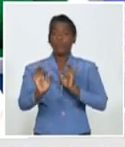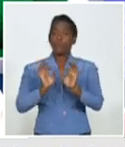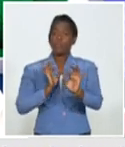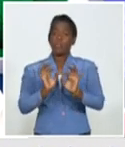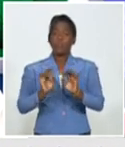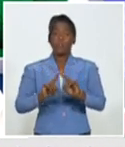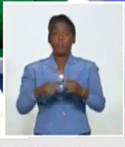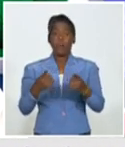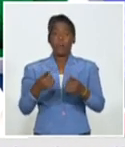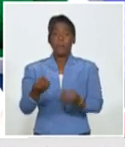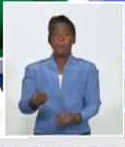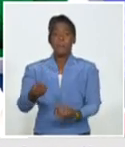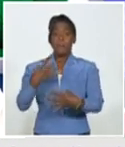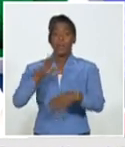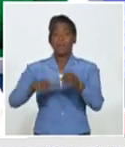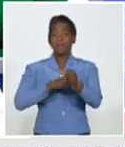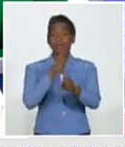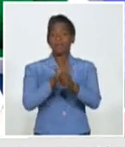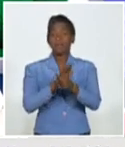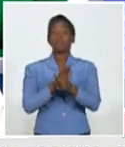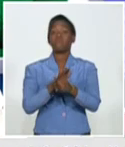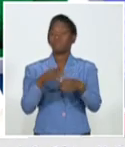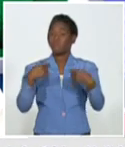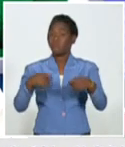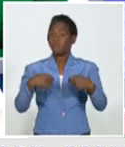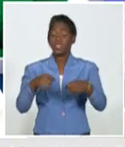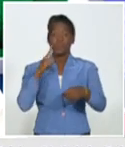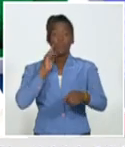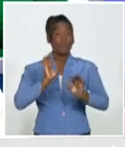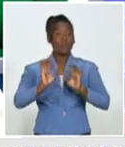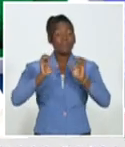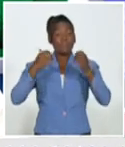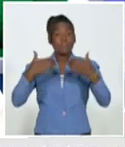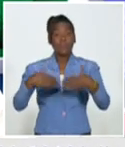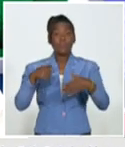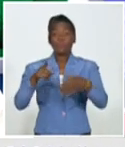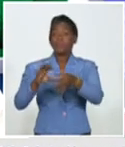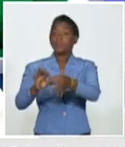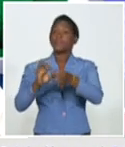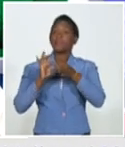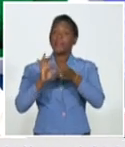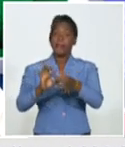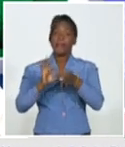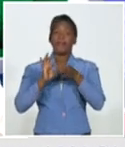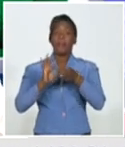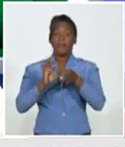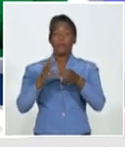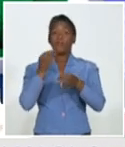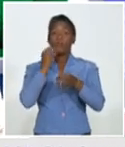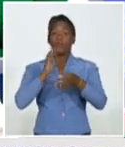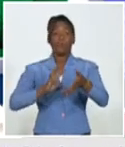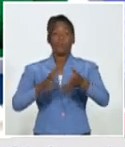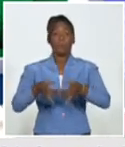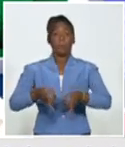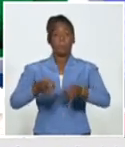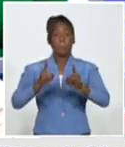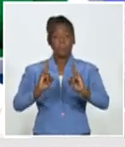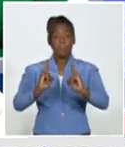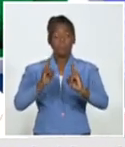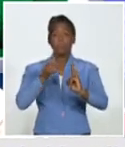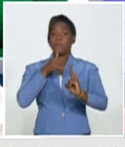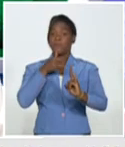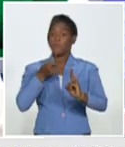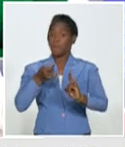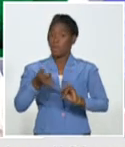comorbilidades, tenemos que protegernos todavía más que las personas que tal vez nos